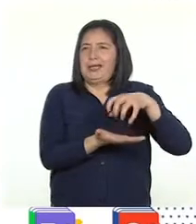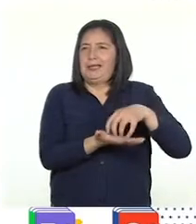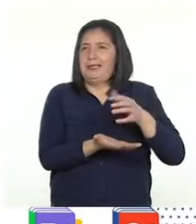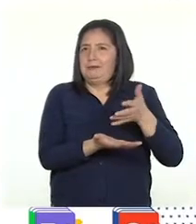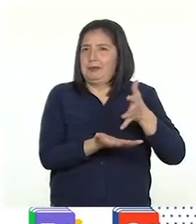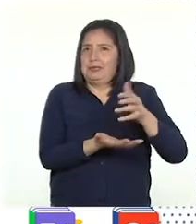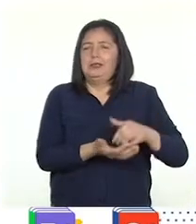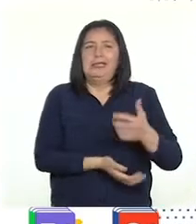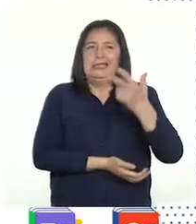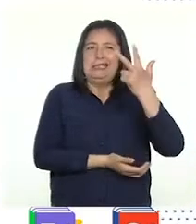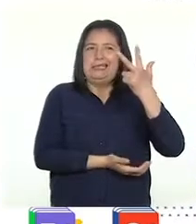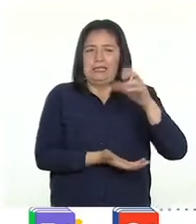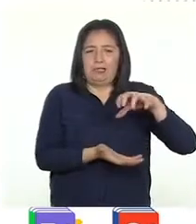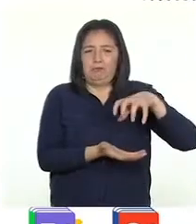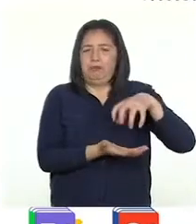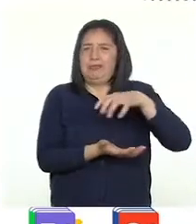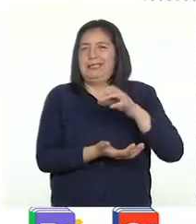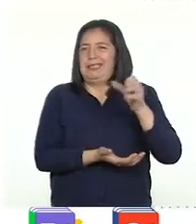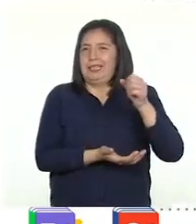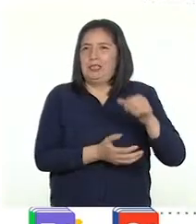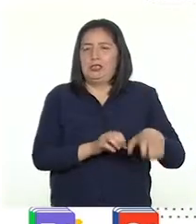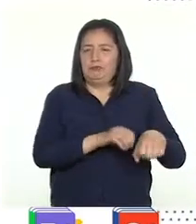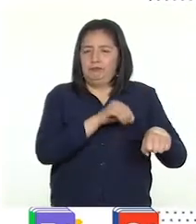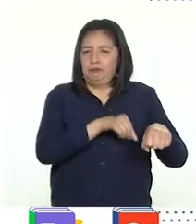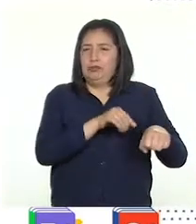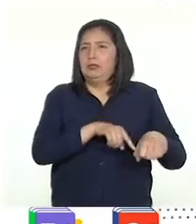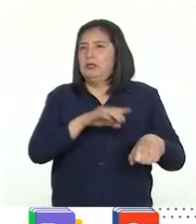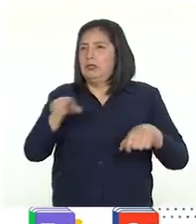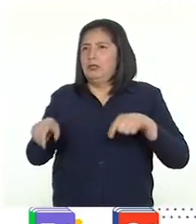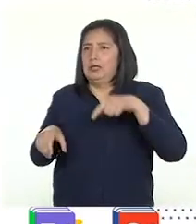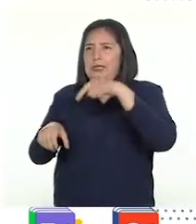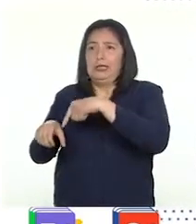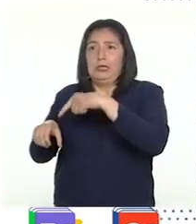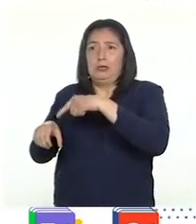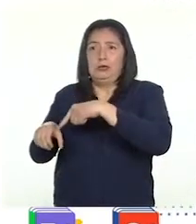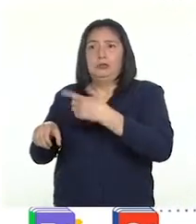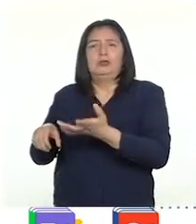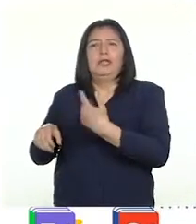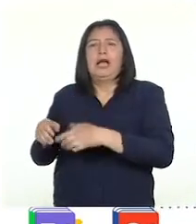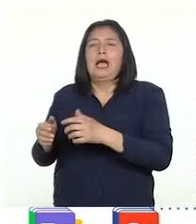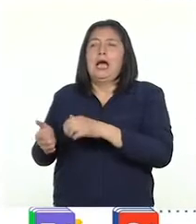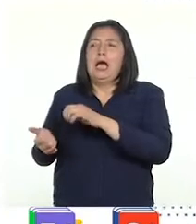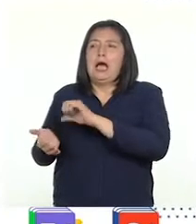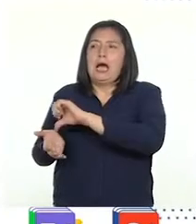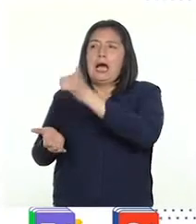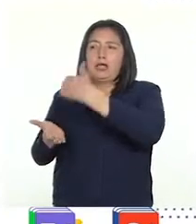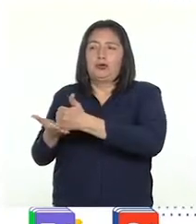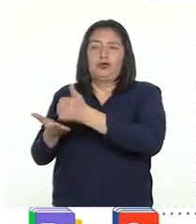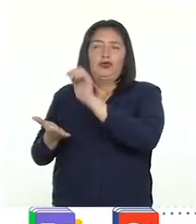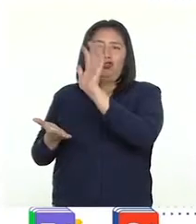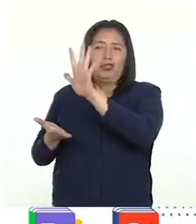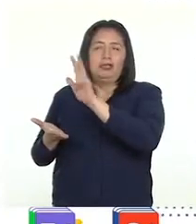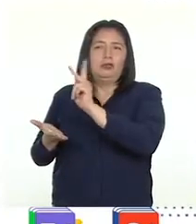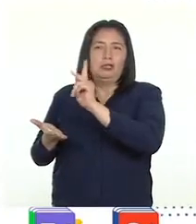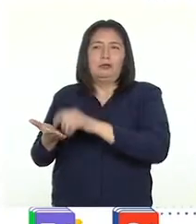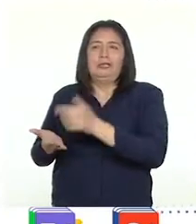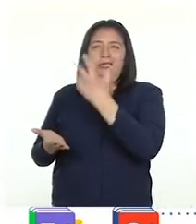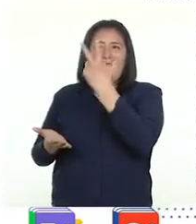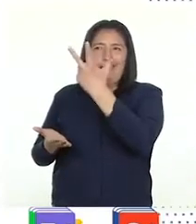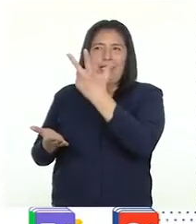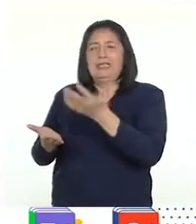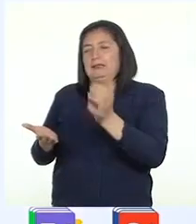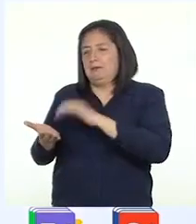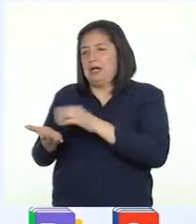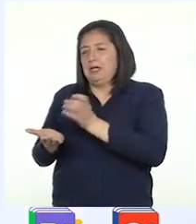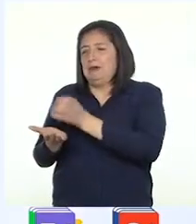y tres tarros de leche. En la otra lleva un paquete de arroz de 5 kilogramos y tres tarros más